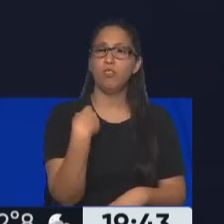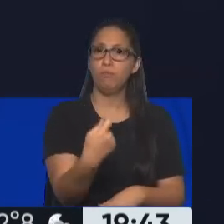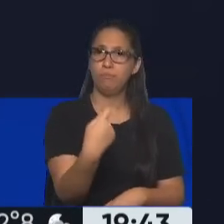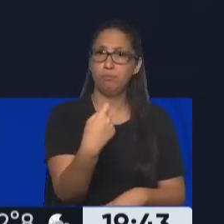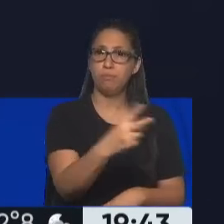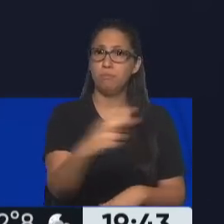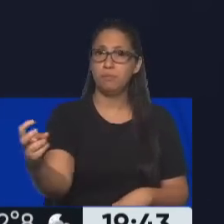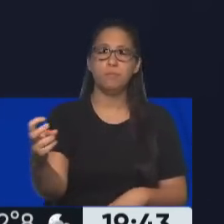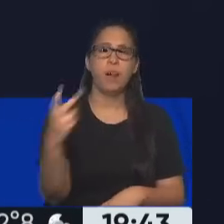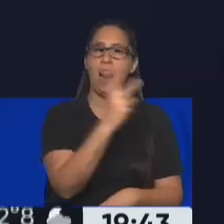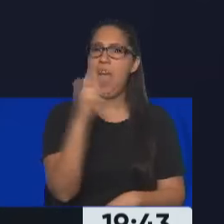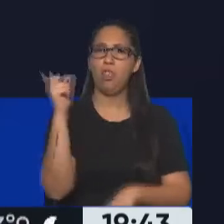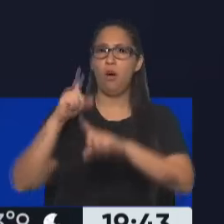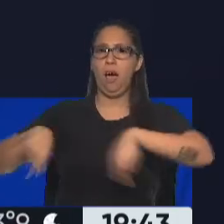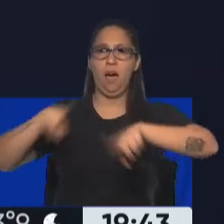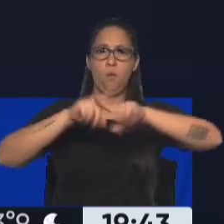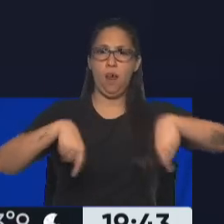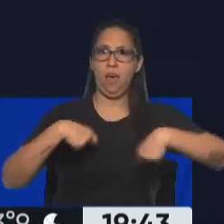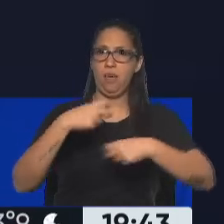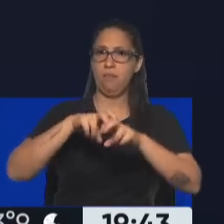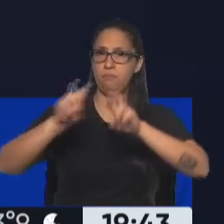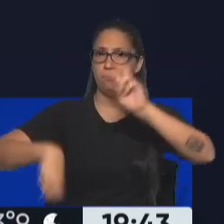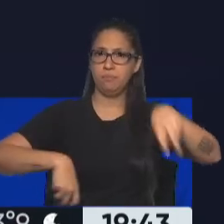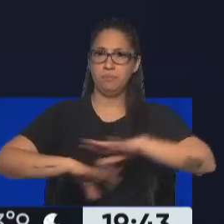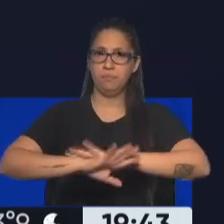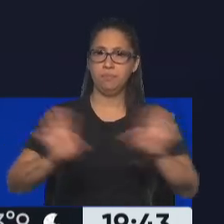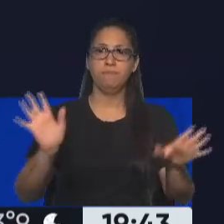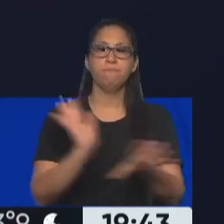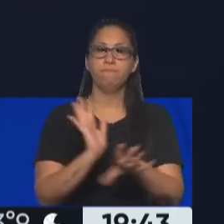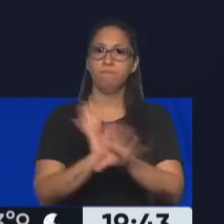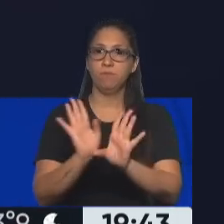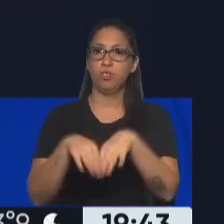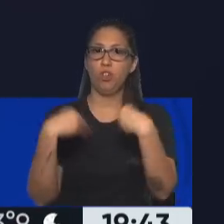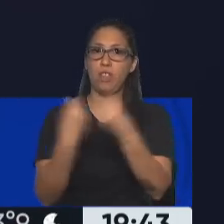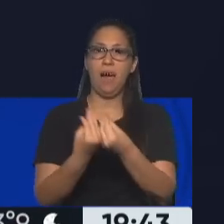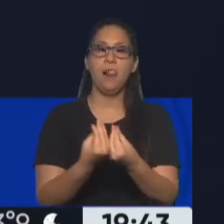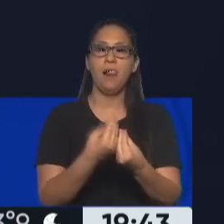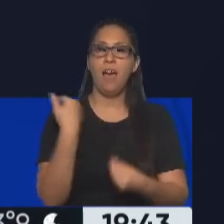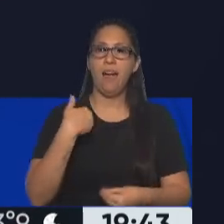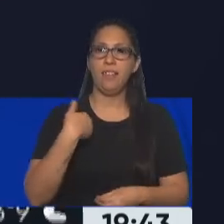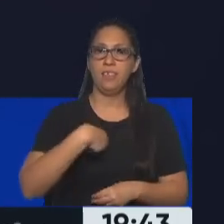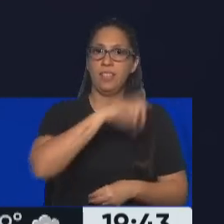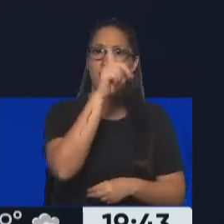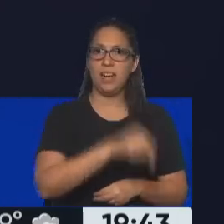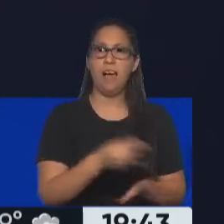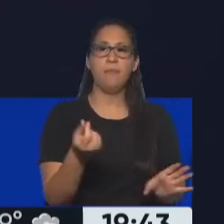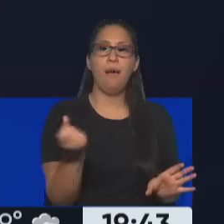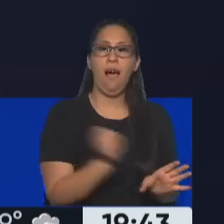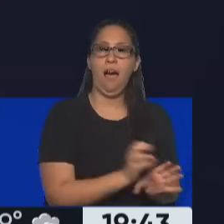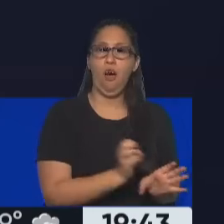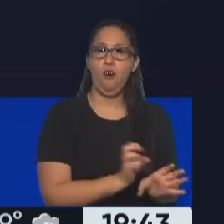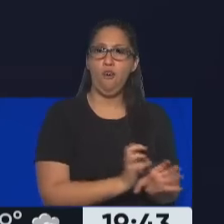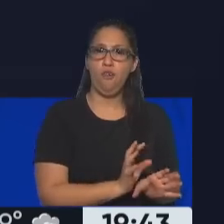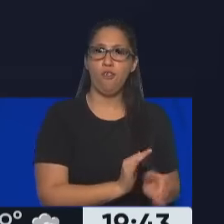fallecido expresidente Néstor Kirchner. Esto significa para los argentinos un ahorro, al menos de la asignación que